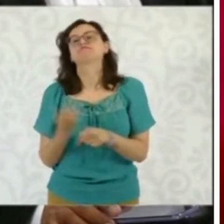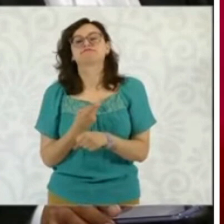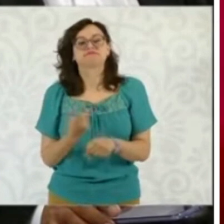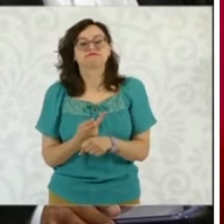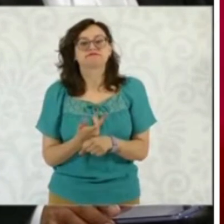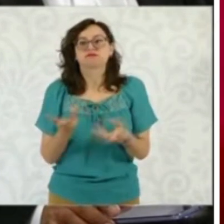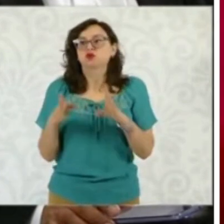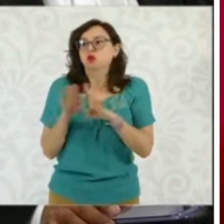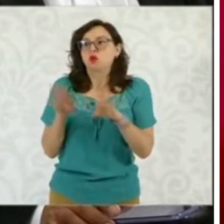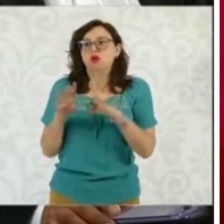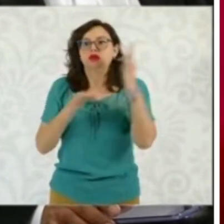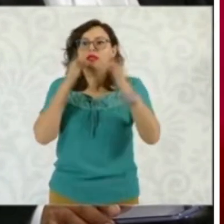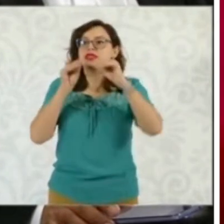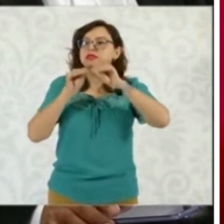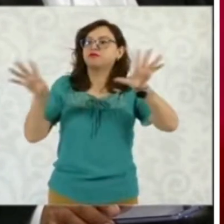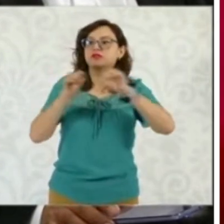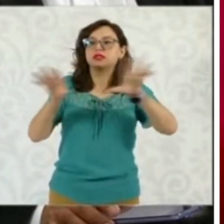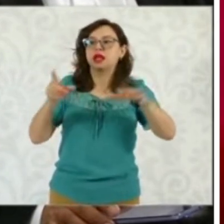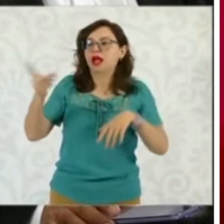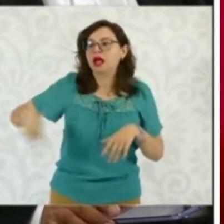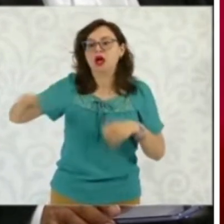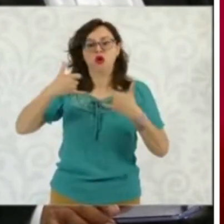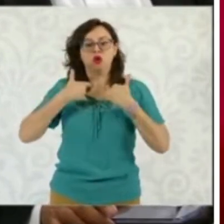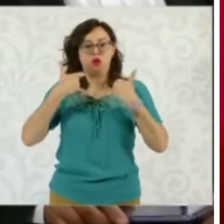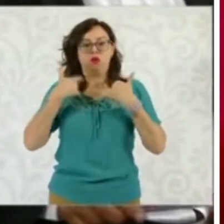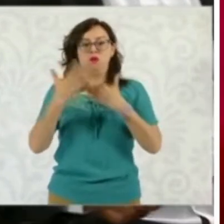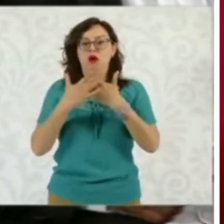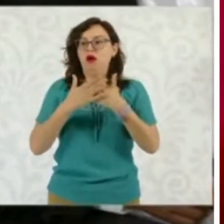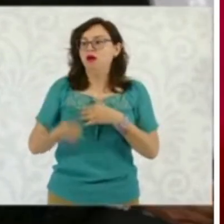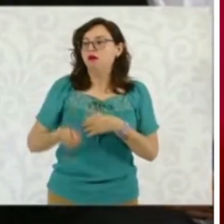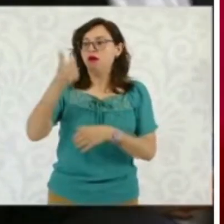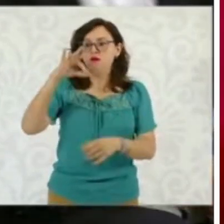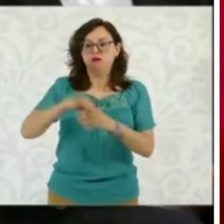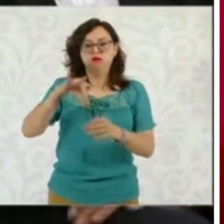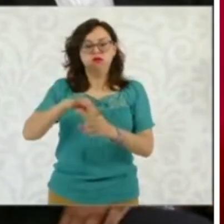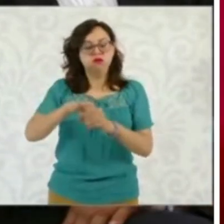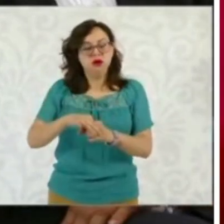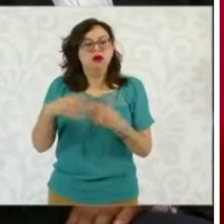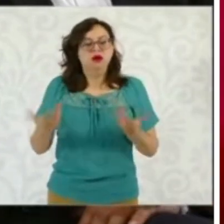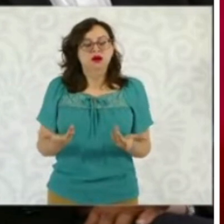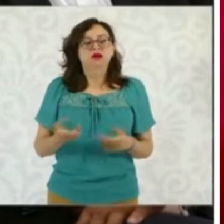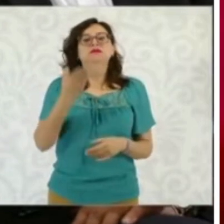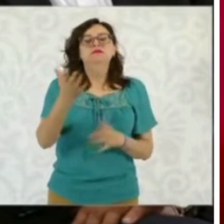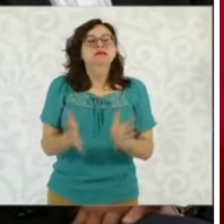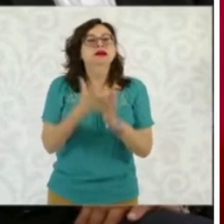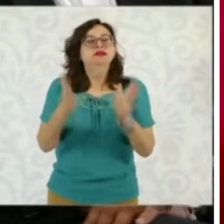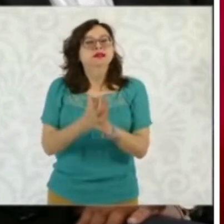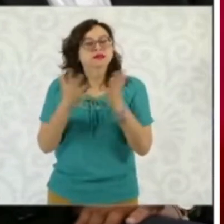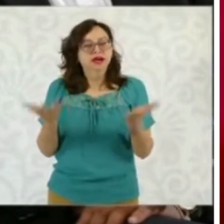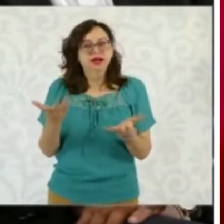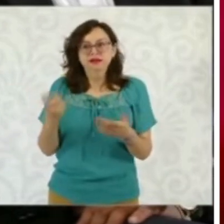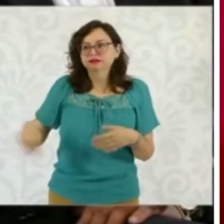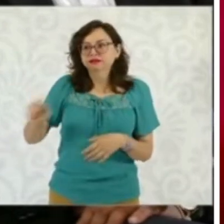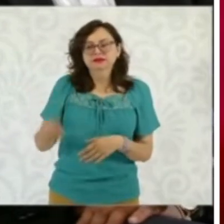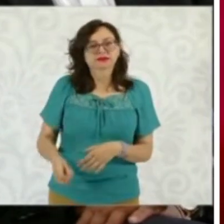sus recomendaciones para estos jóvenes que tal vez vayan a votar por primera vez o vayan a participar por primera vez en un ejercicio